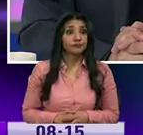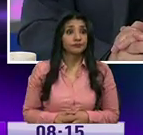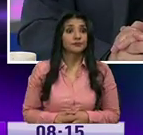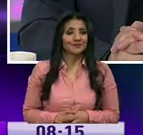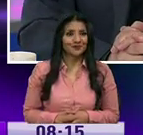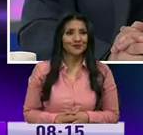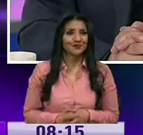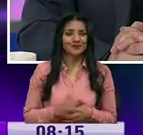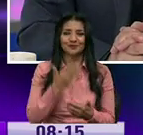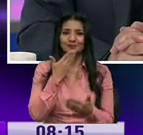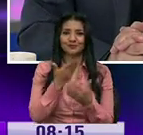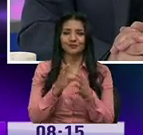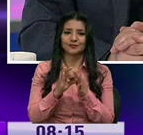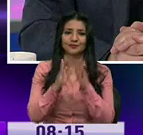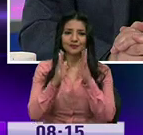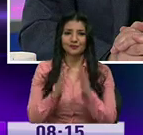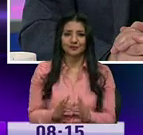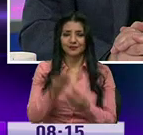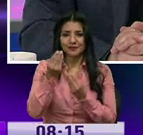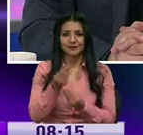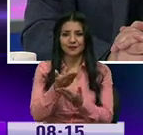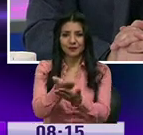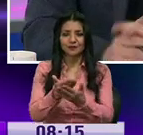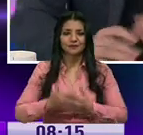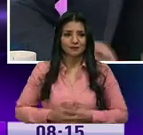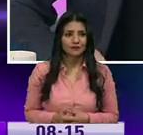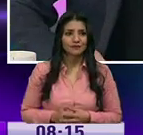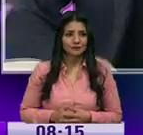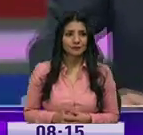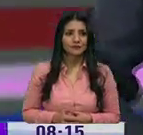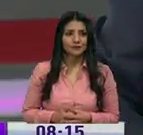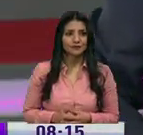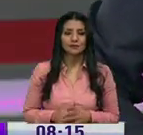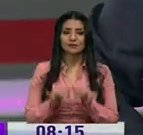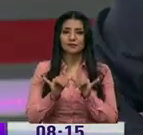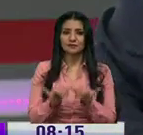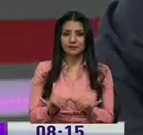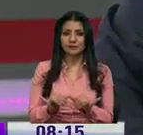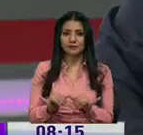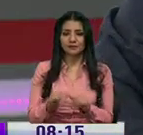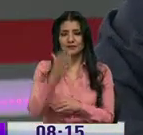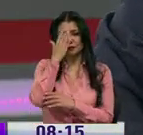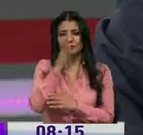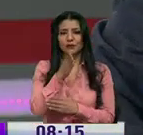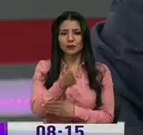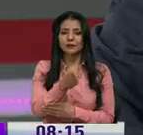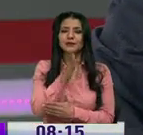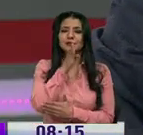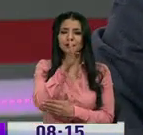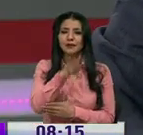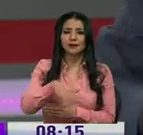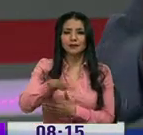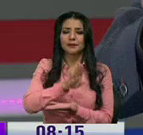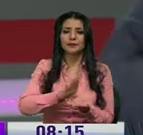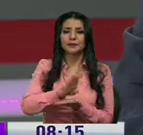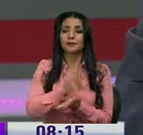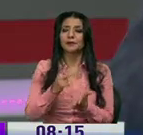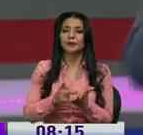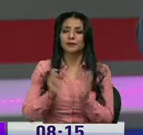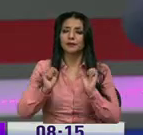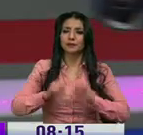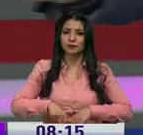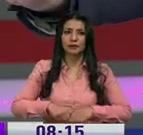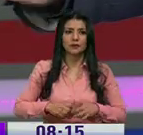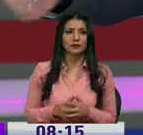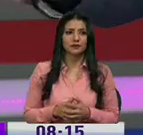terrible. Gracias a Sofía Vintimilla con los vecinos. Sin duda, nosotros permanentemente preocupados por lo que le sucede a muchos de los vecinos.